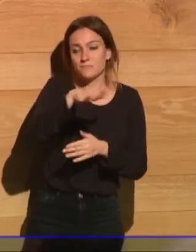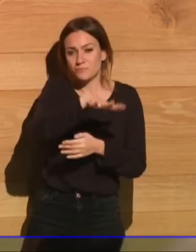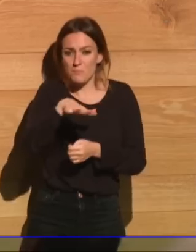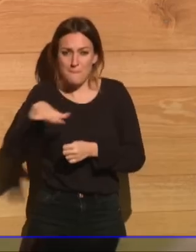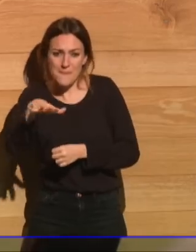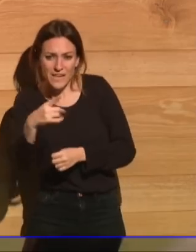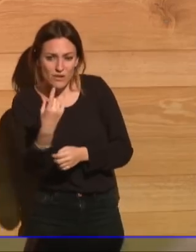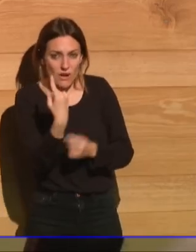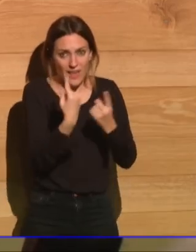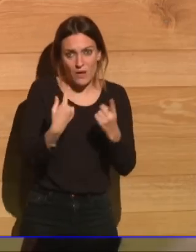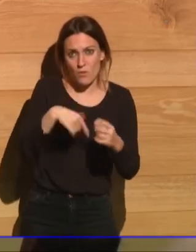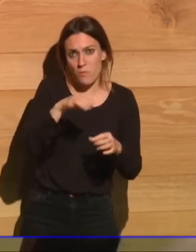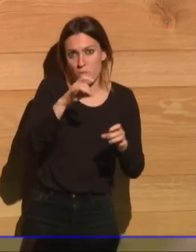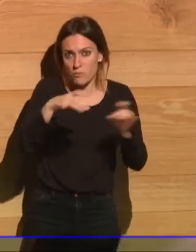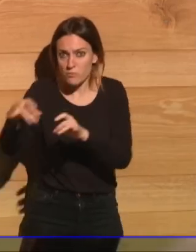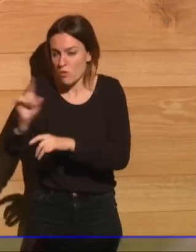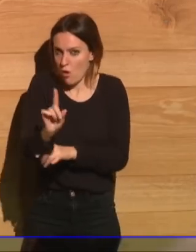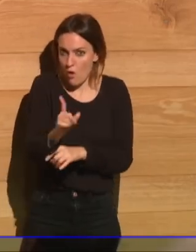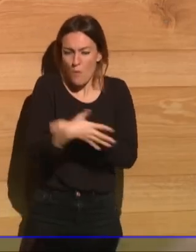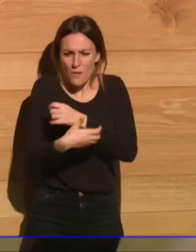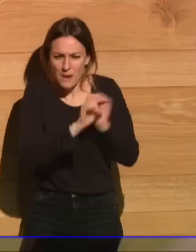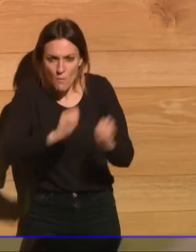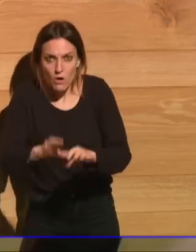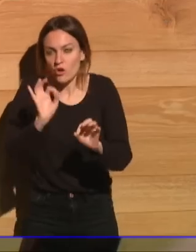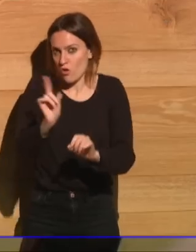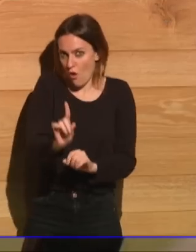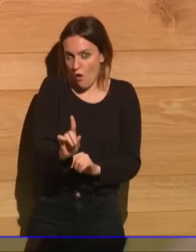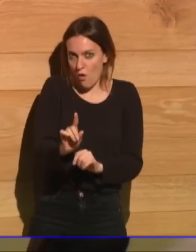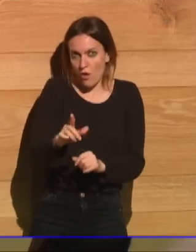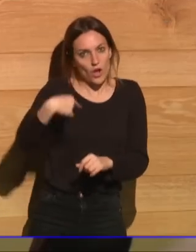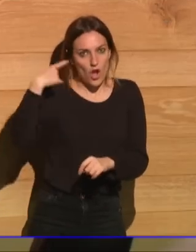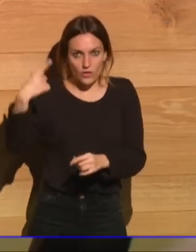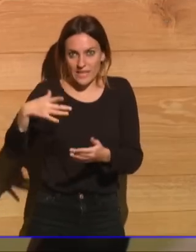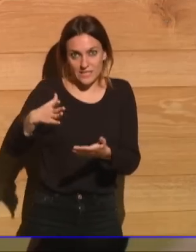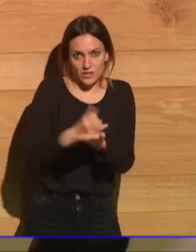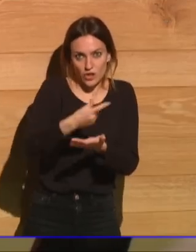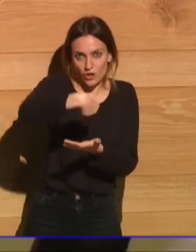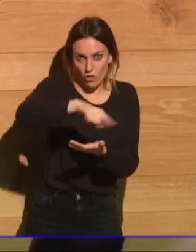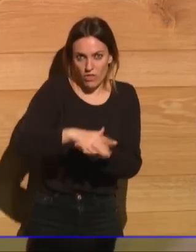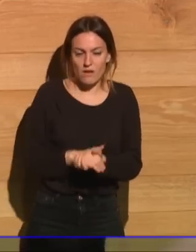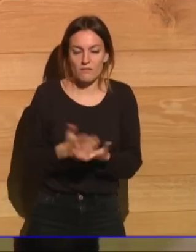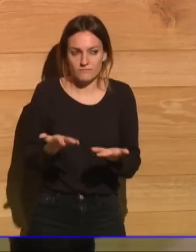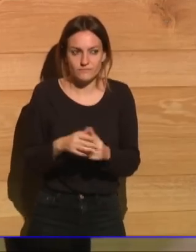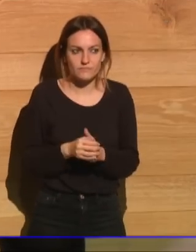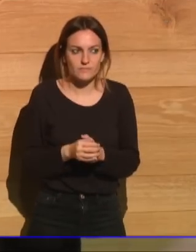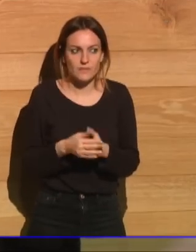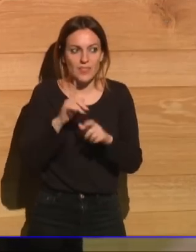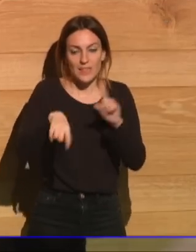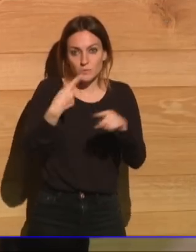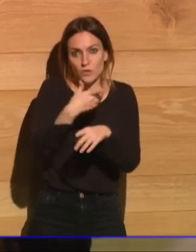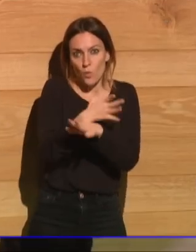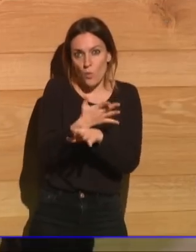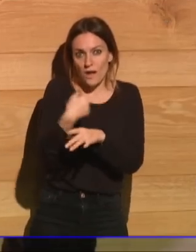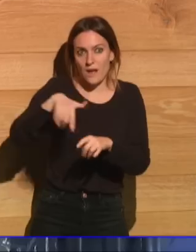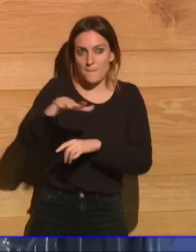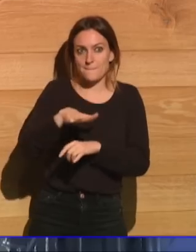con el no alzaba GPS. el brazo con Pero- la internacional. ¡Mira, pobres! ¡Ah! pero Ahora sí, es un hombre de Somos- clase proletaria. pero y luego que él se- jugaba en los escombros